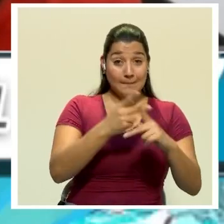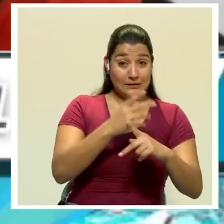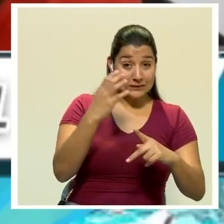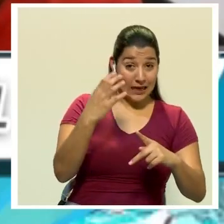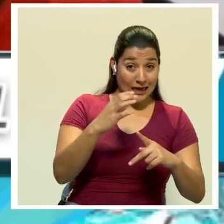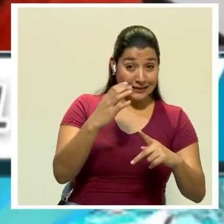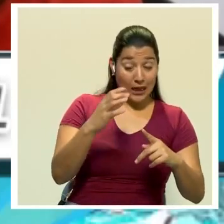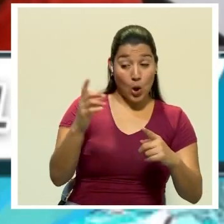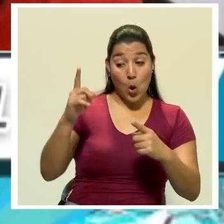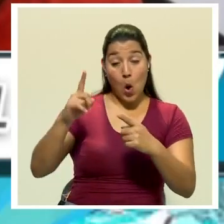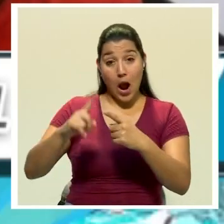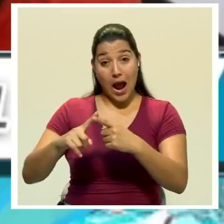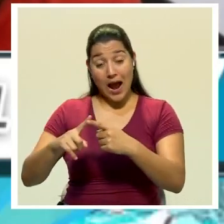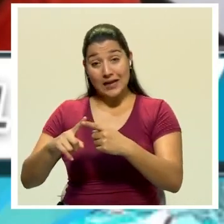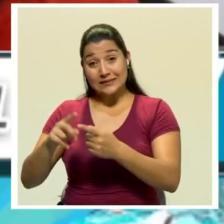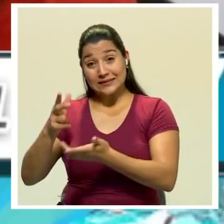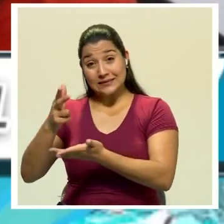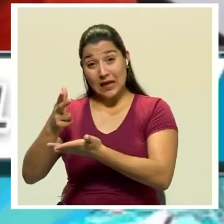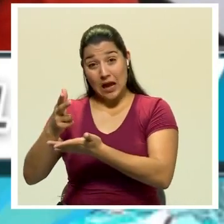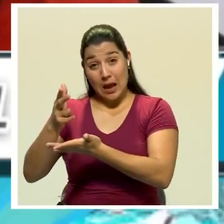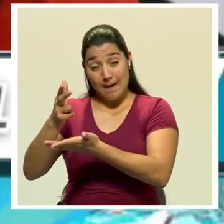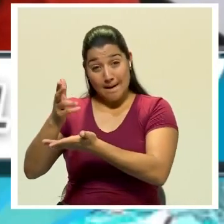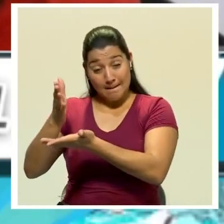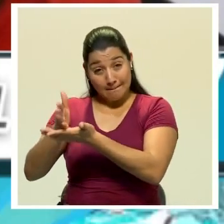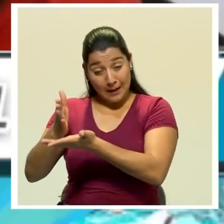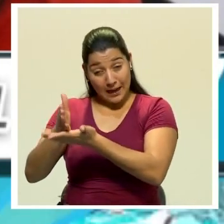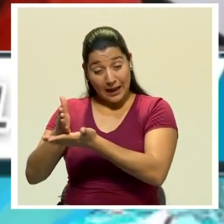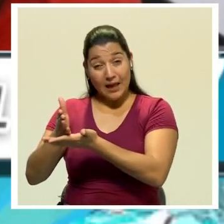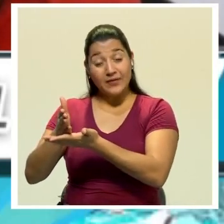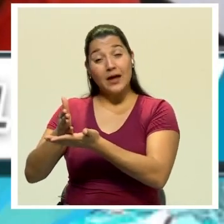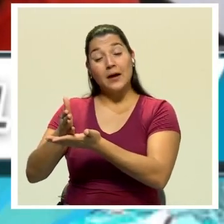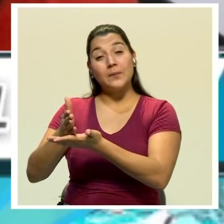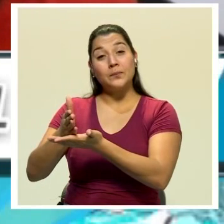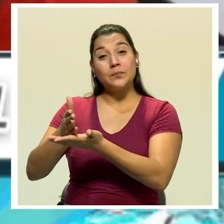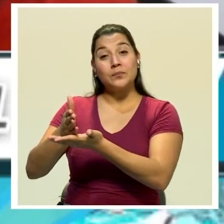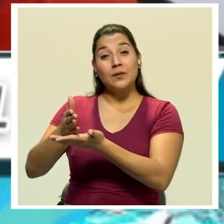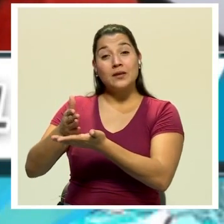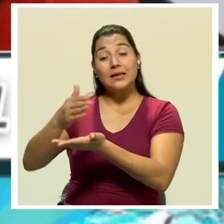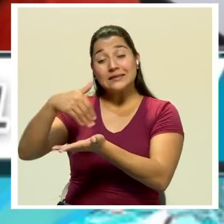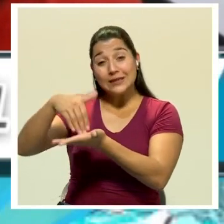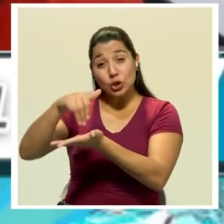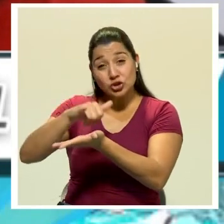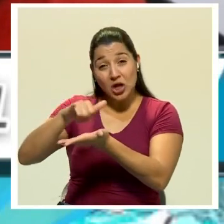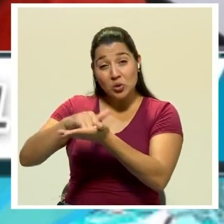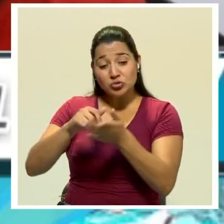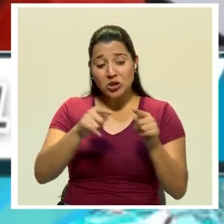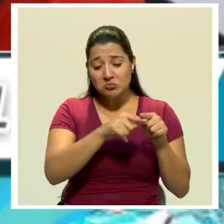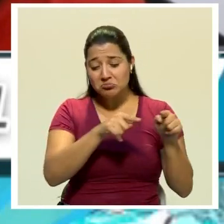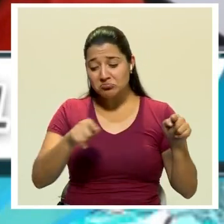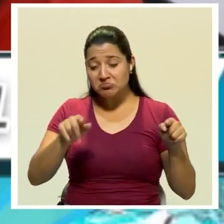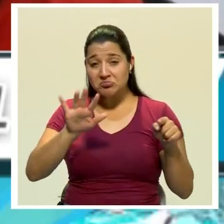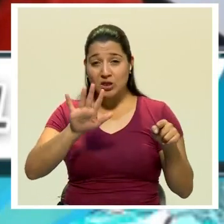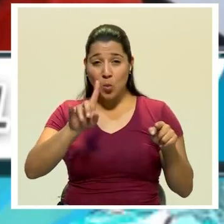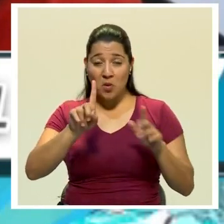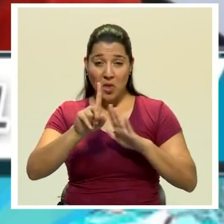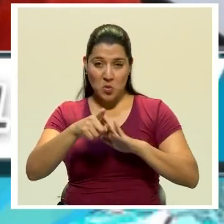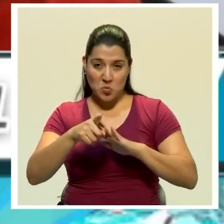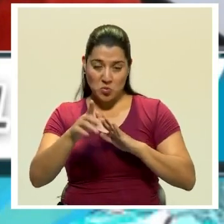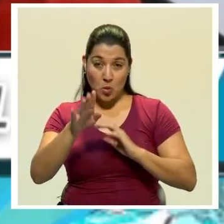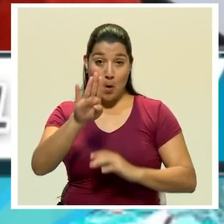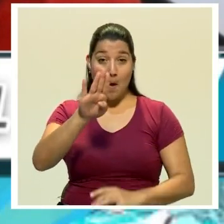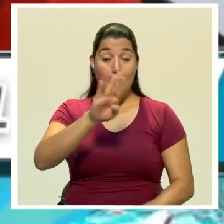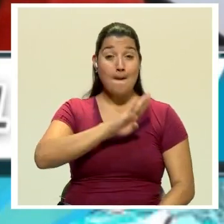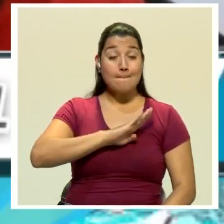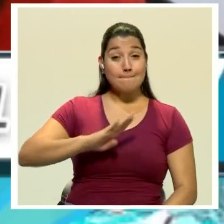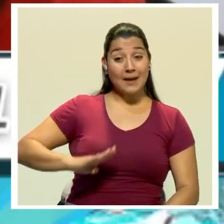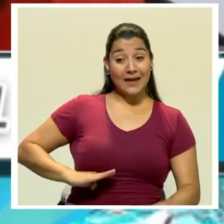hacia la estación del Atlántico estaríamos teniendo más o menos 51 minutos. De Belén hacia la